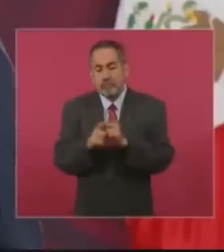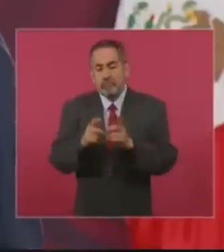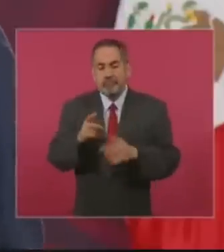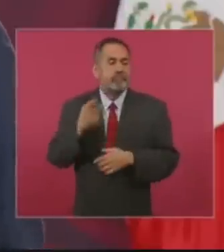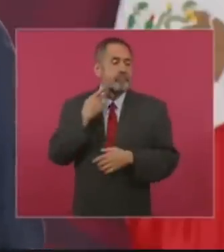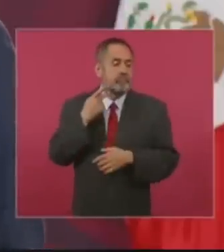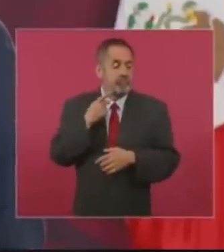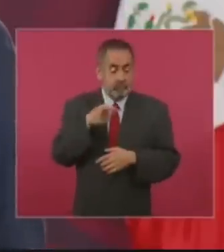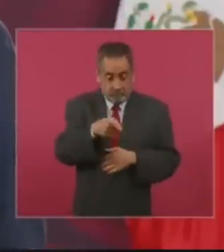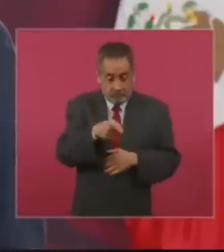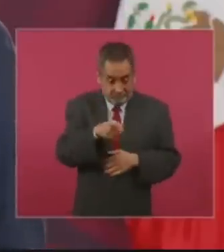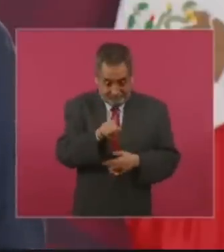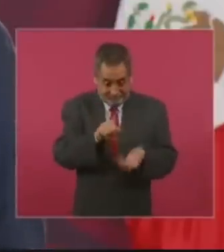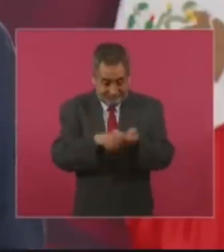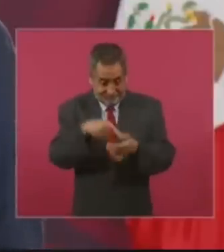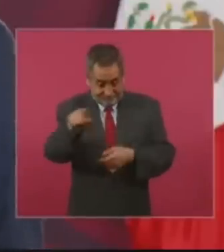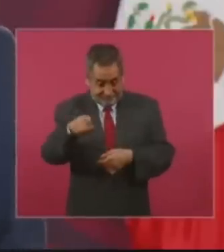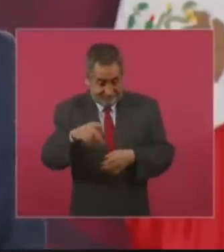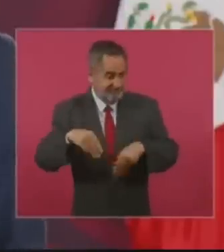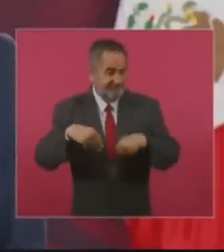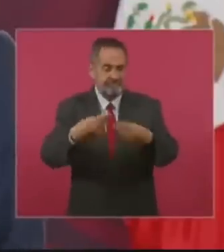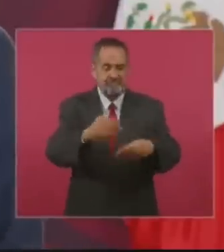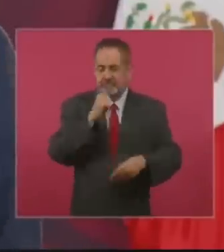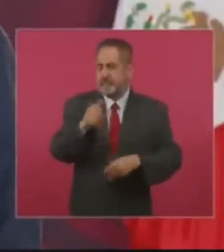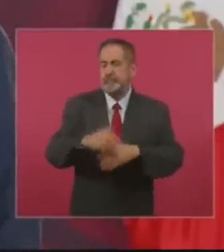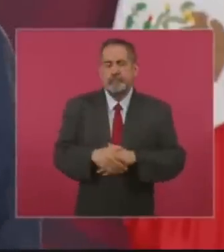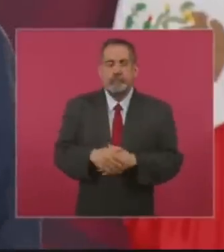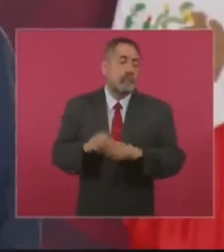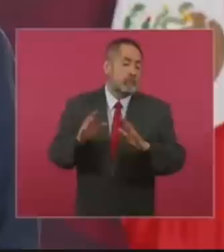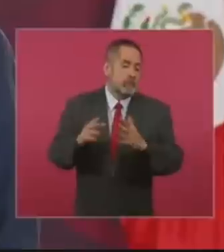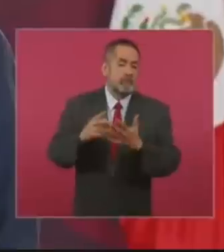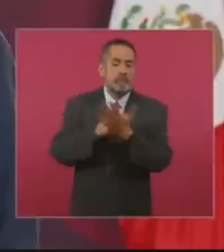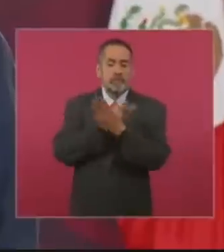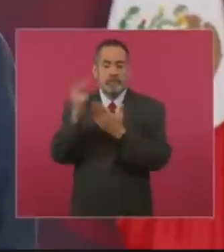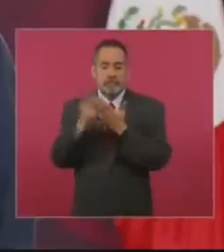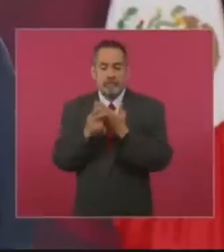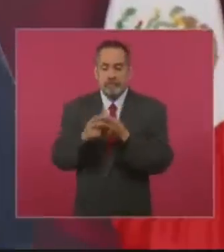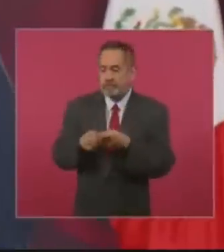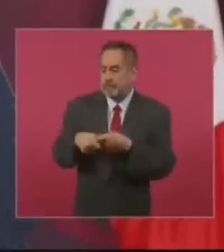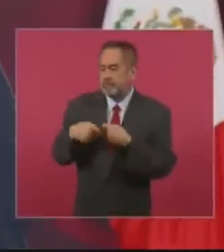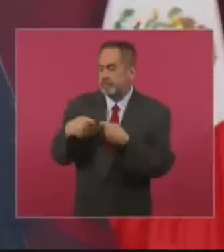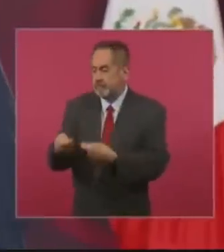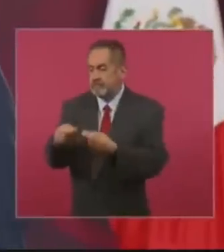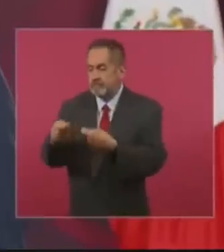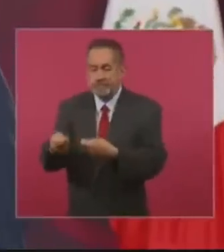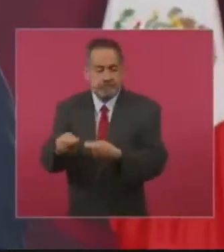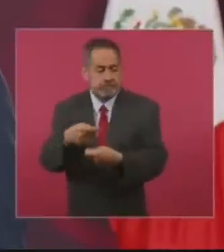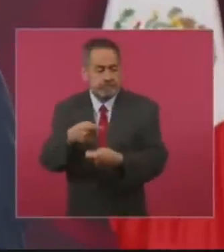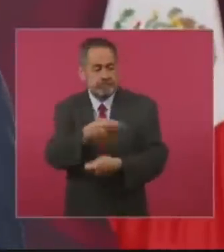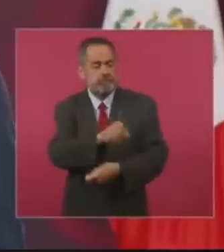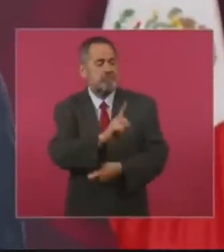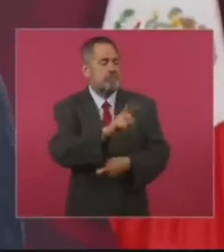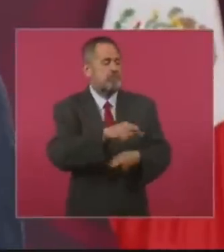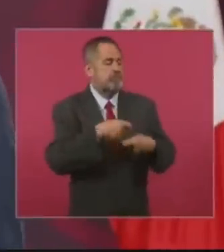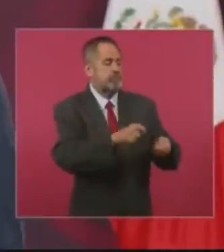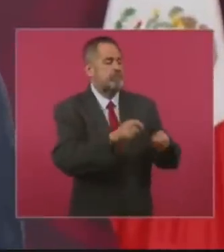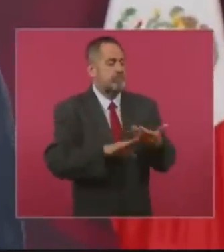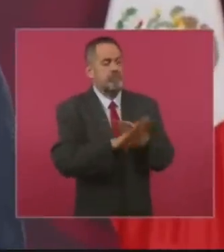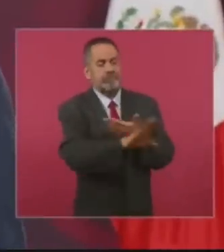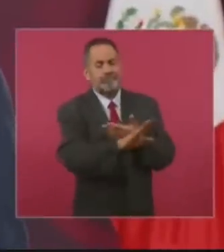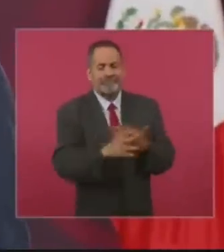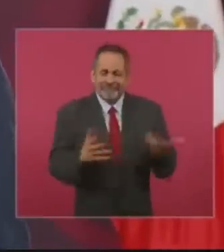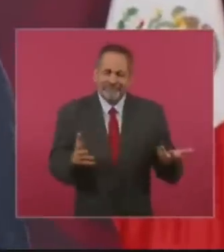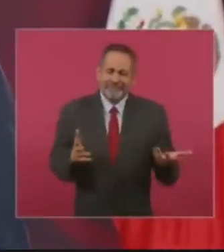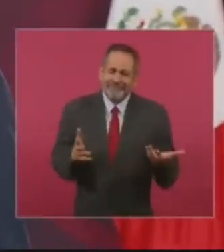daban despensa llegaban los programas y a ellos no los tomaban en cuenta